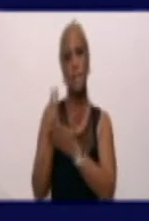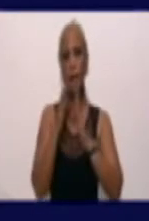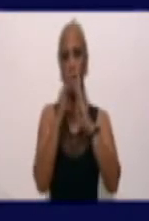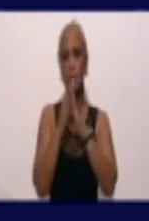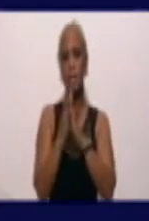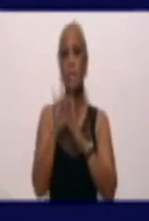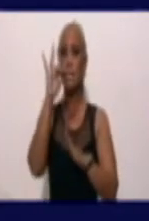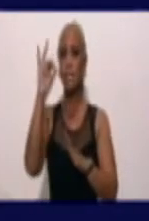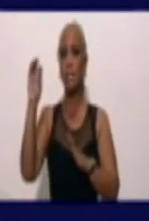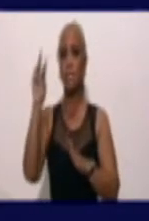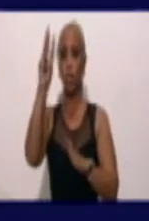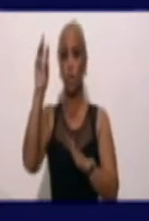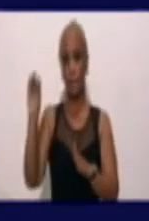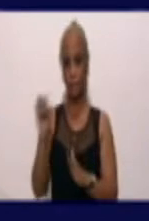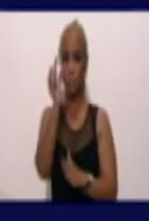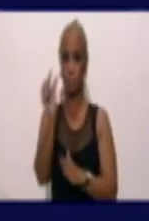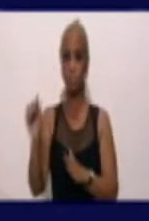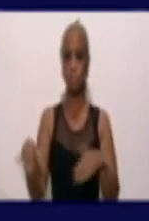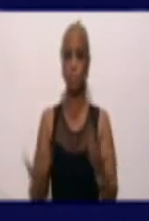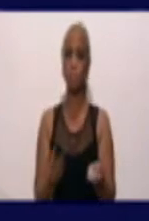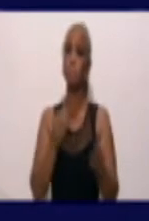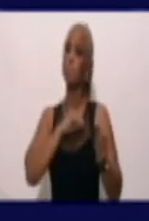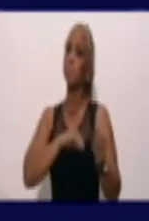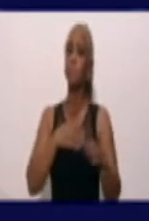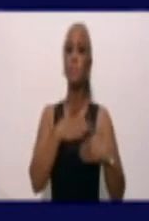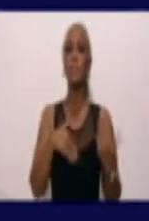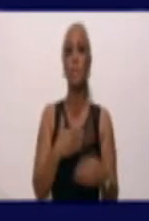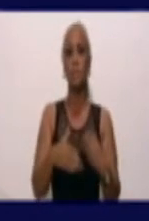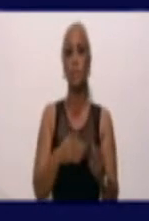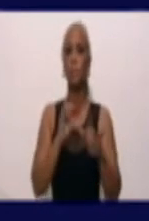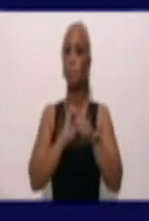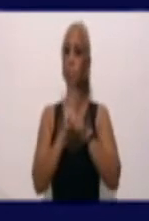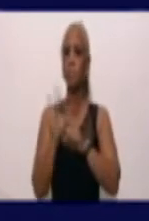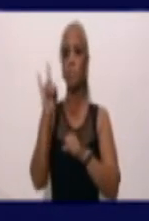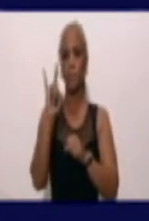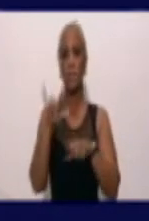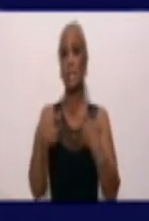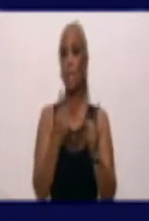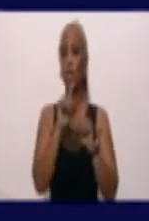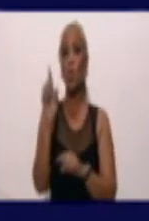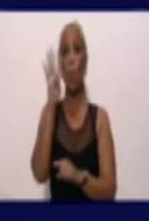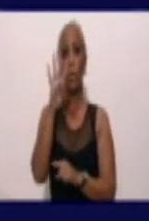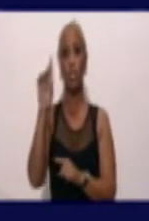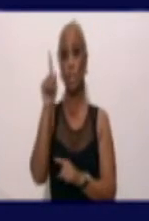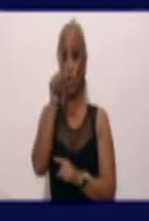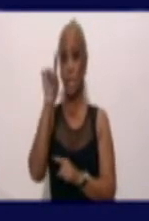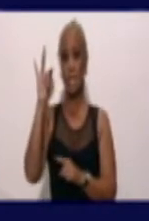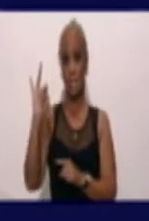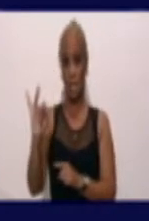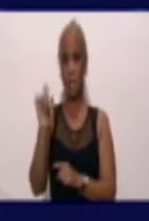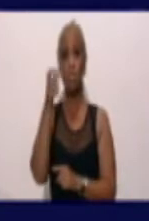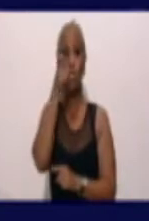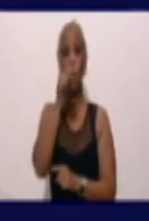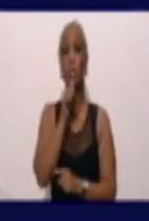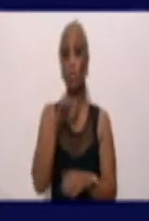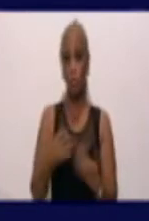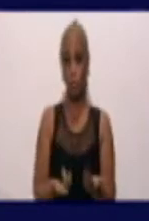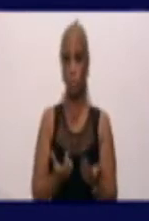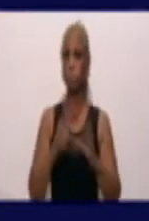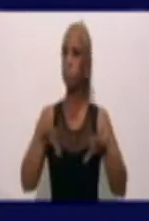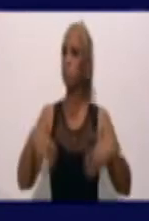con sintomatología sugestiva COVID y de ellos 417 son sospechosos. Es decir, que continúa siendo muy